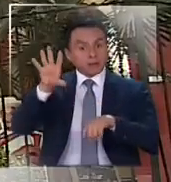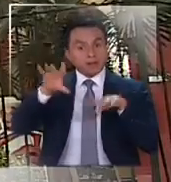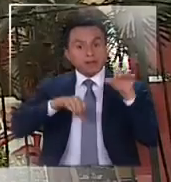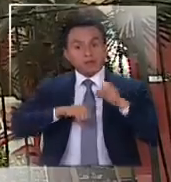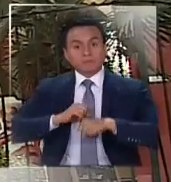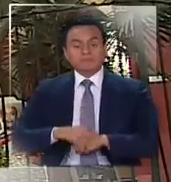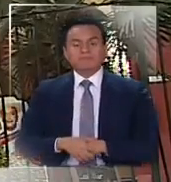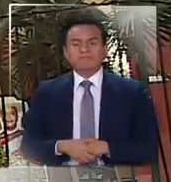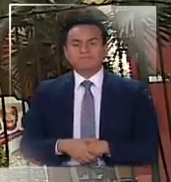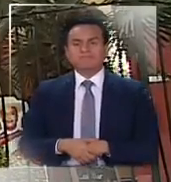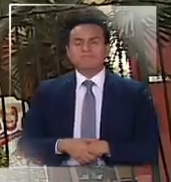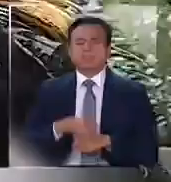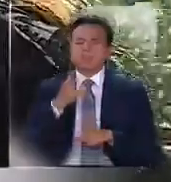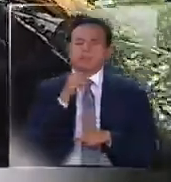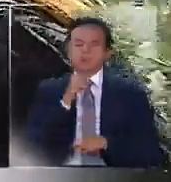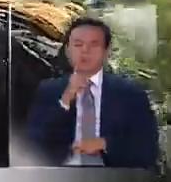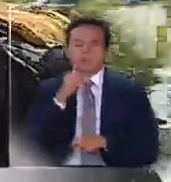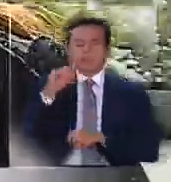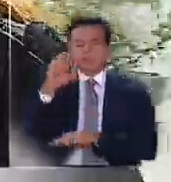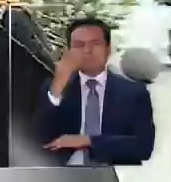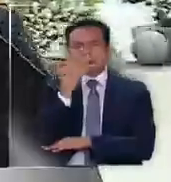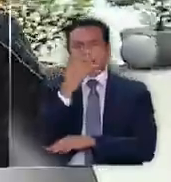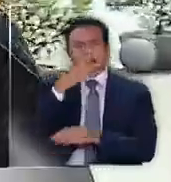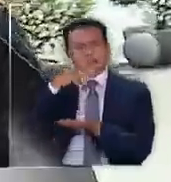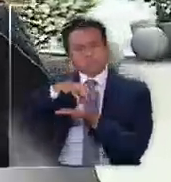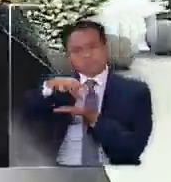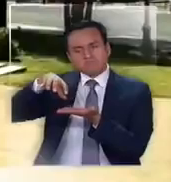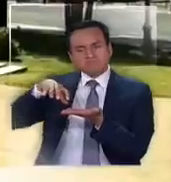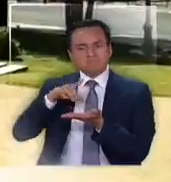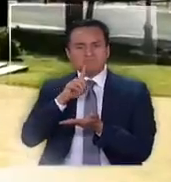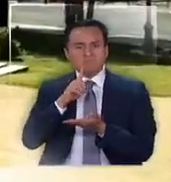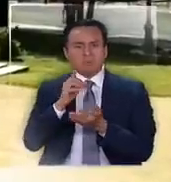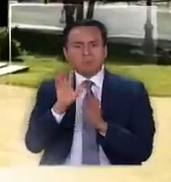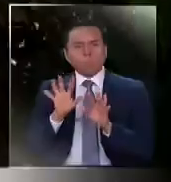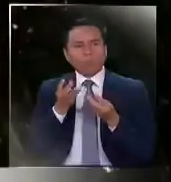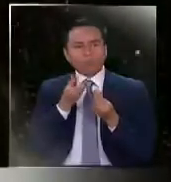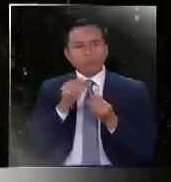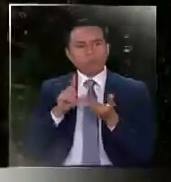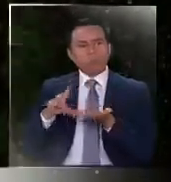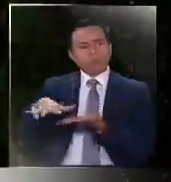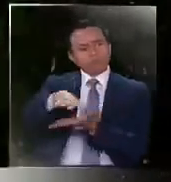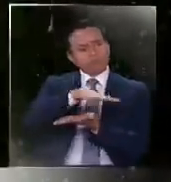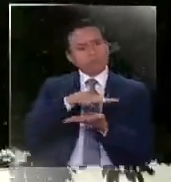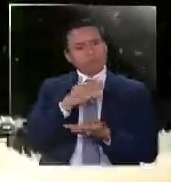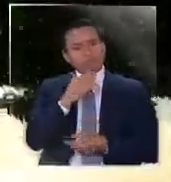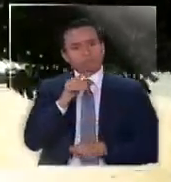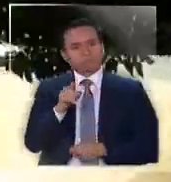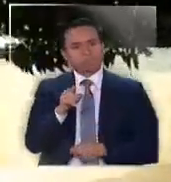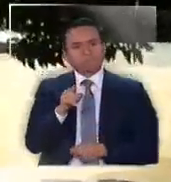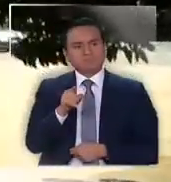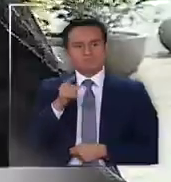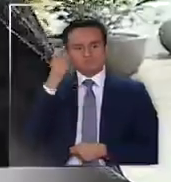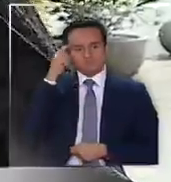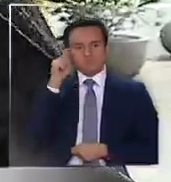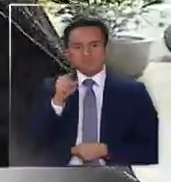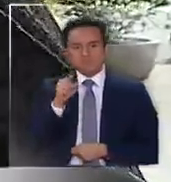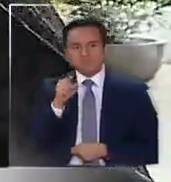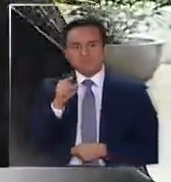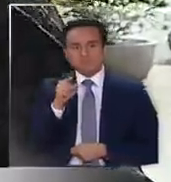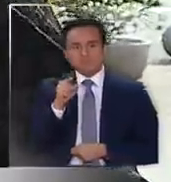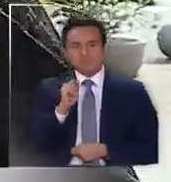supermercados, tienes parques. Es un buen sector, por lo menos este. Yo creo que eso hizo